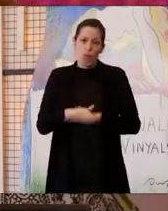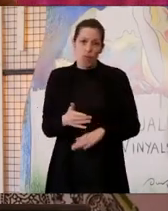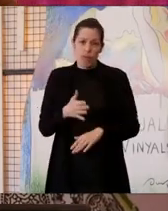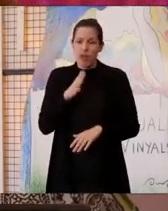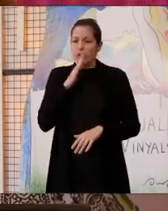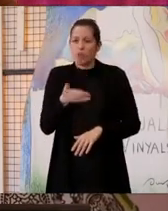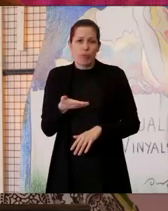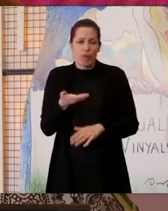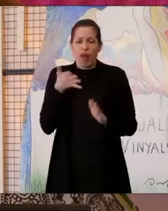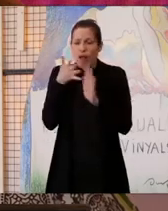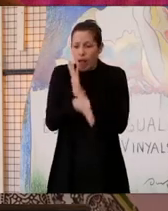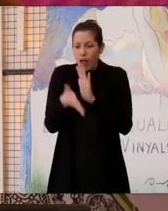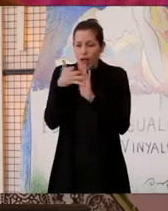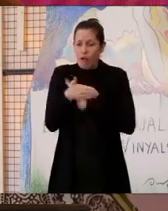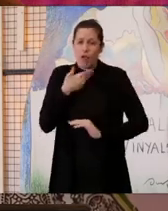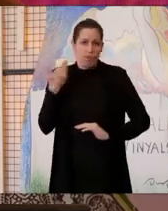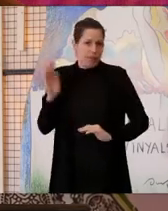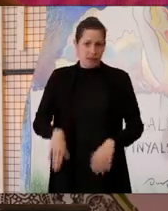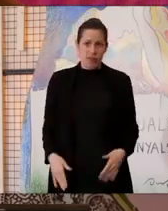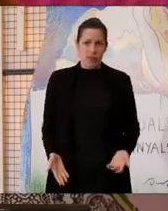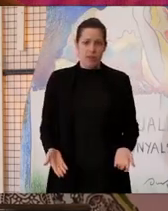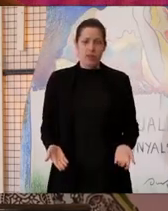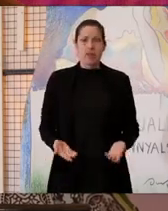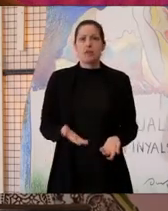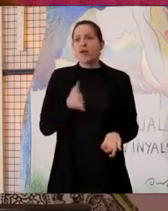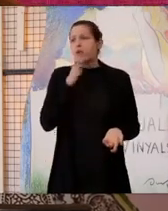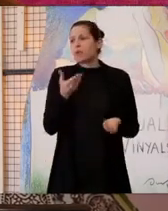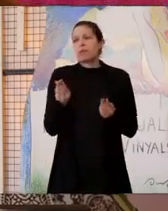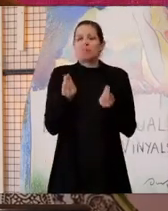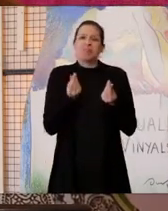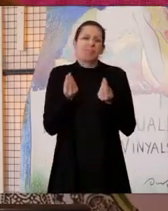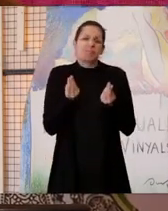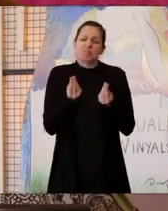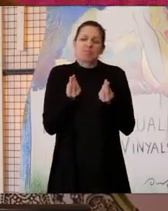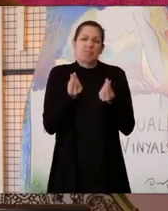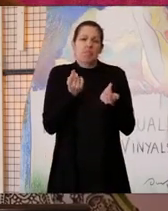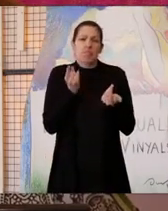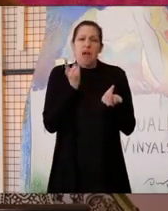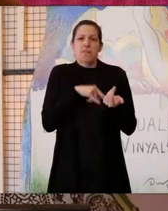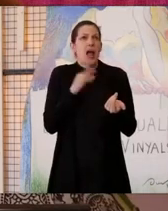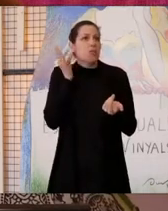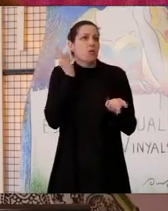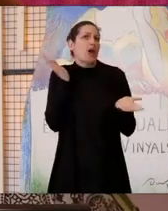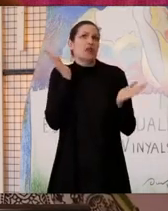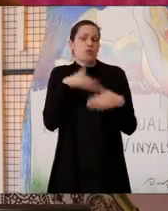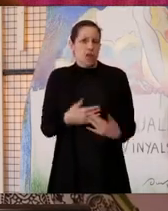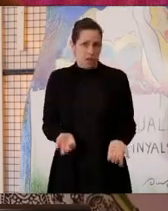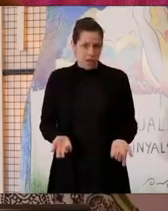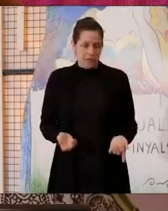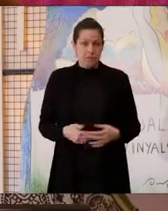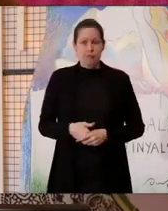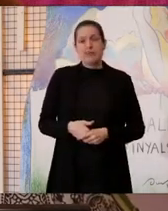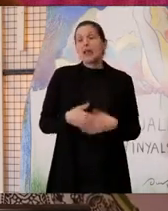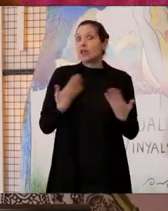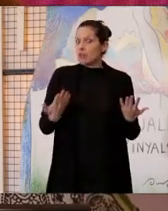para mi consejo de administración alguna medida sí tiene que ir unida que que haga que